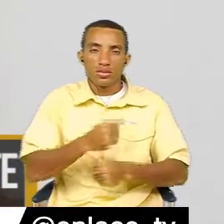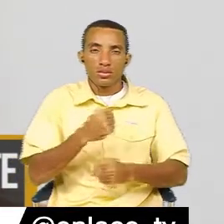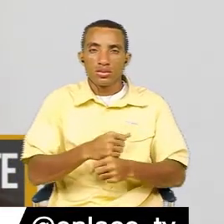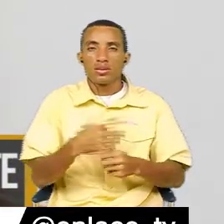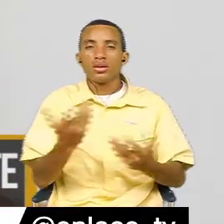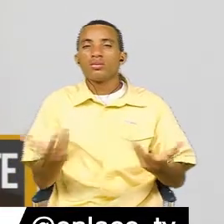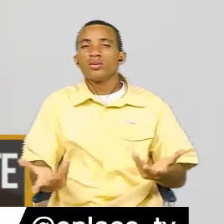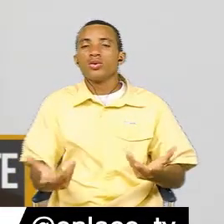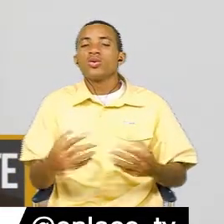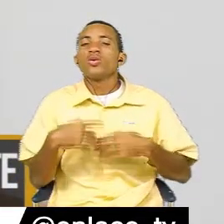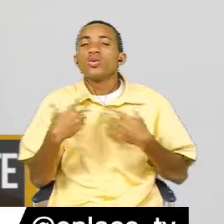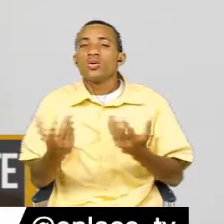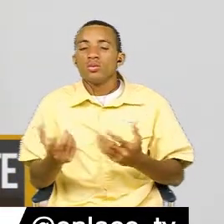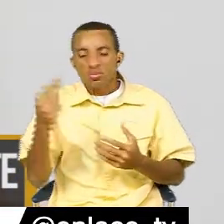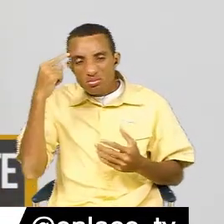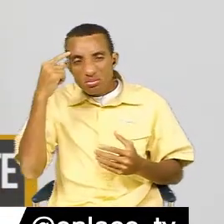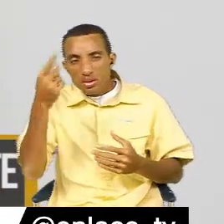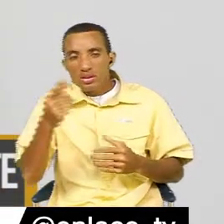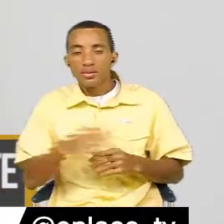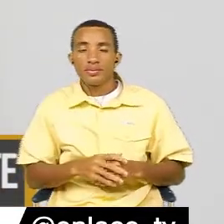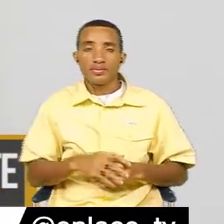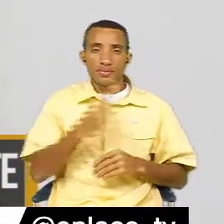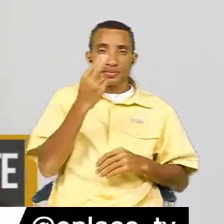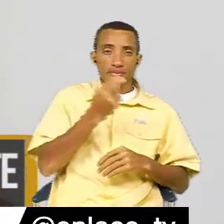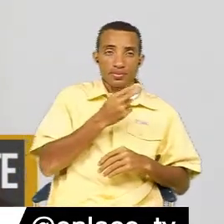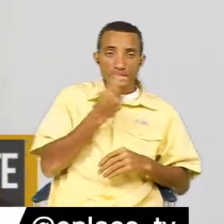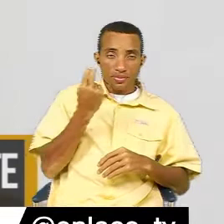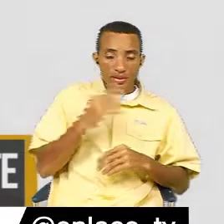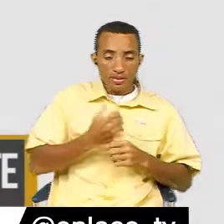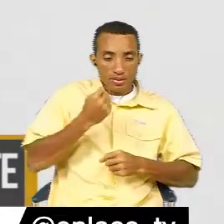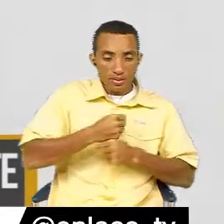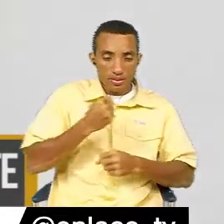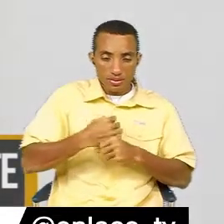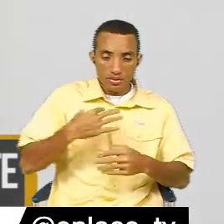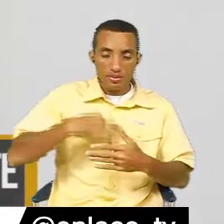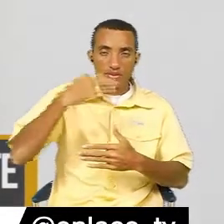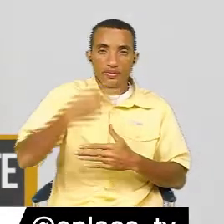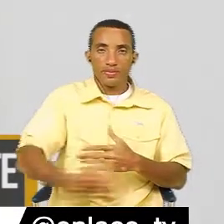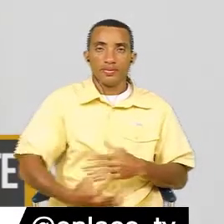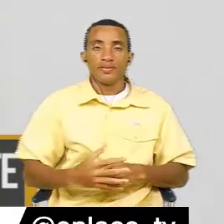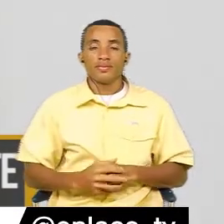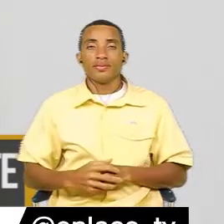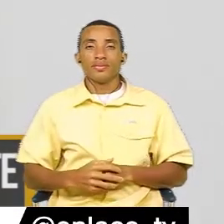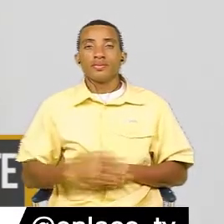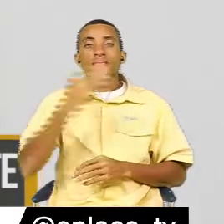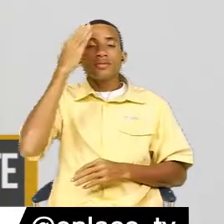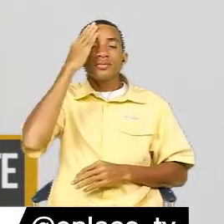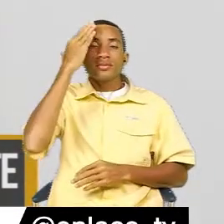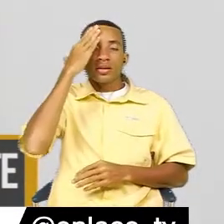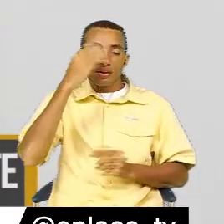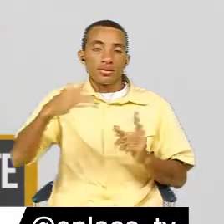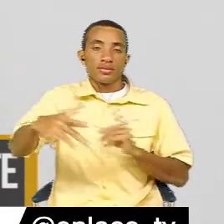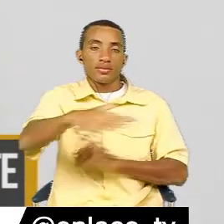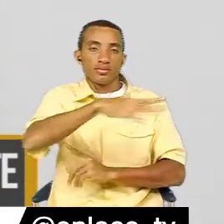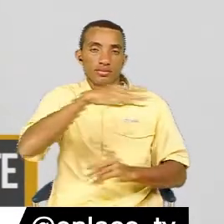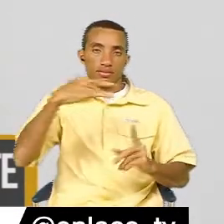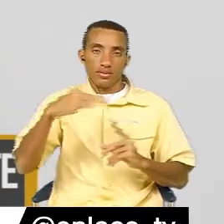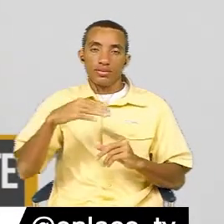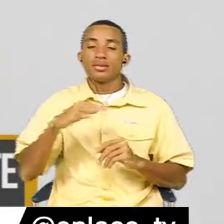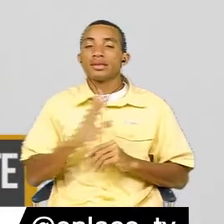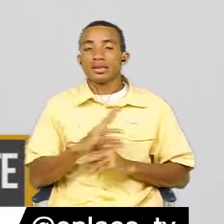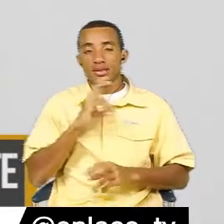labor de compromiso para el trabajo decente. Sabemos que estamos en una situación difícil en el